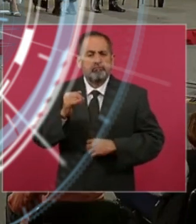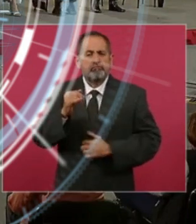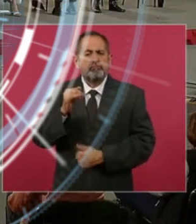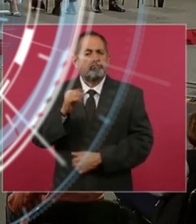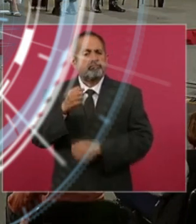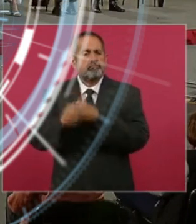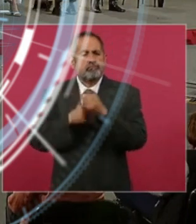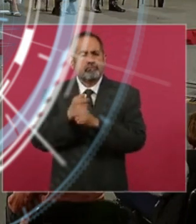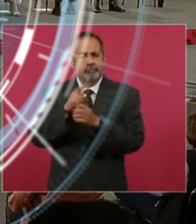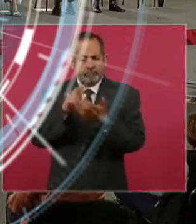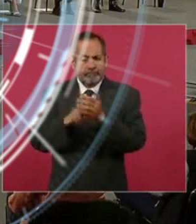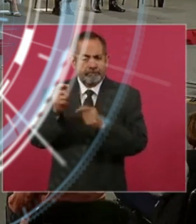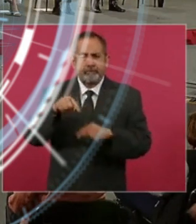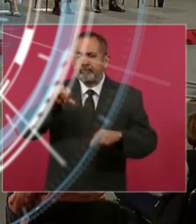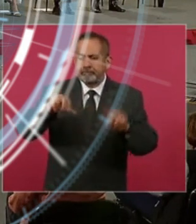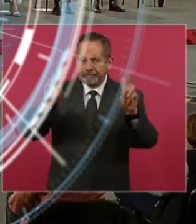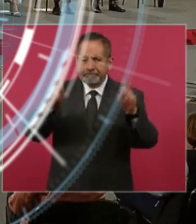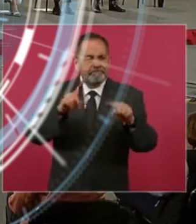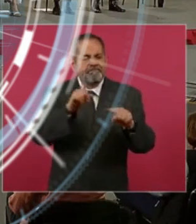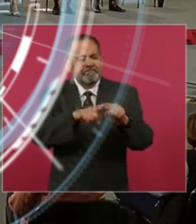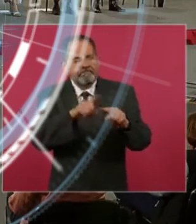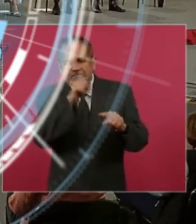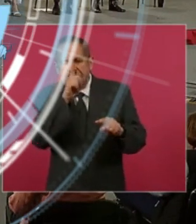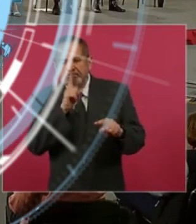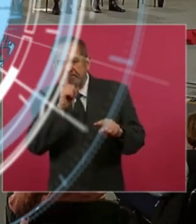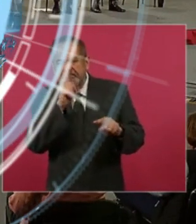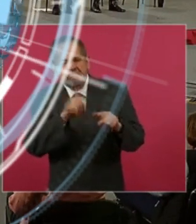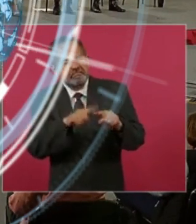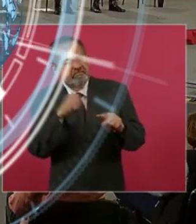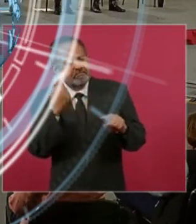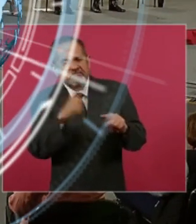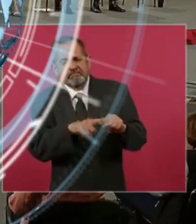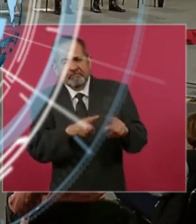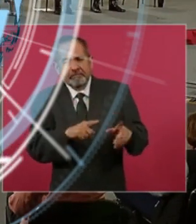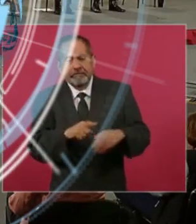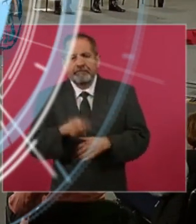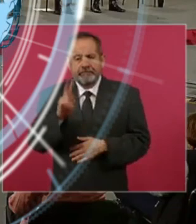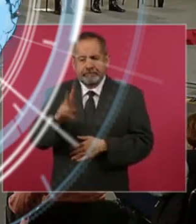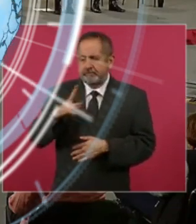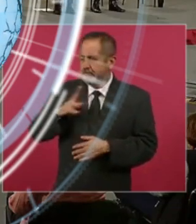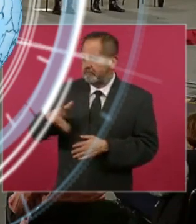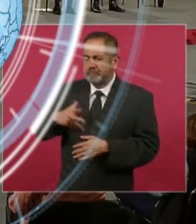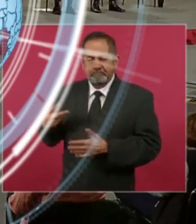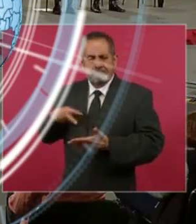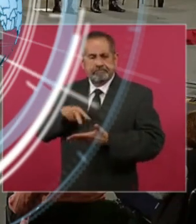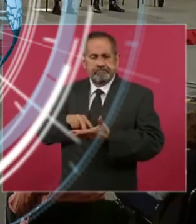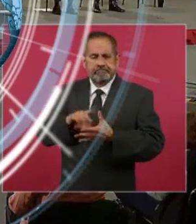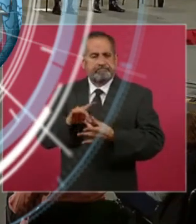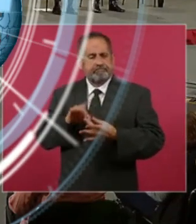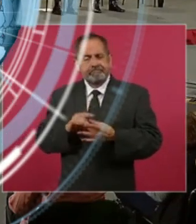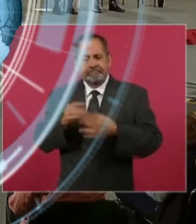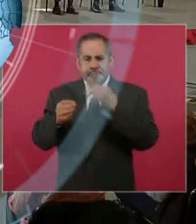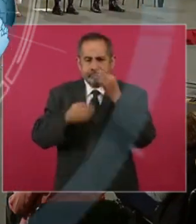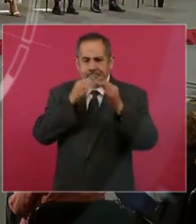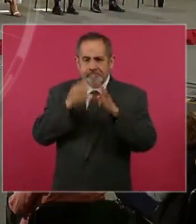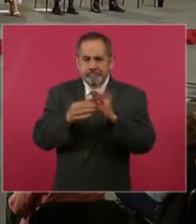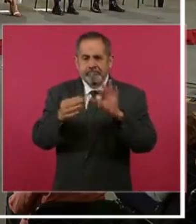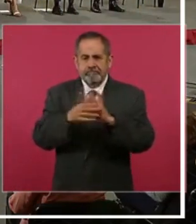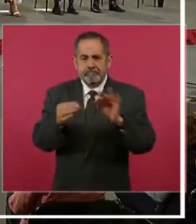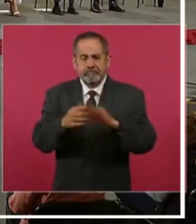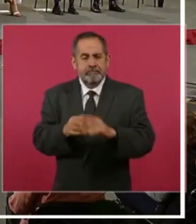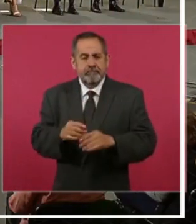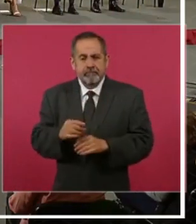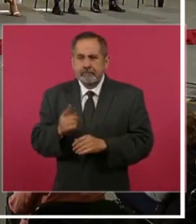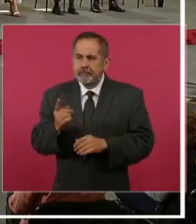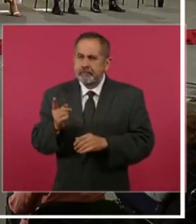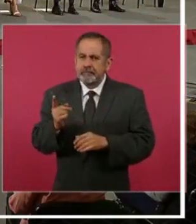sección ¿Quiénes quieren las mentiras de la semana? Es un orgullo estar aquí nuevamente a propósito del meres del